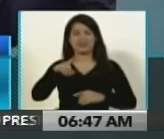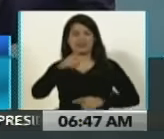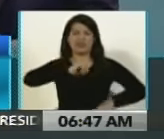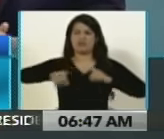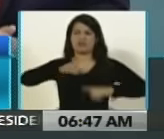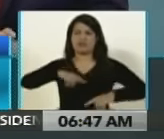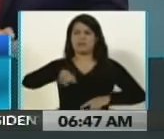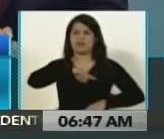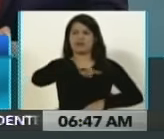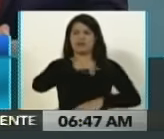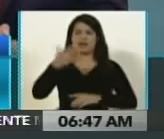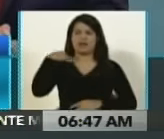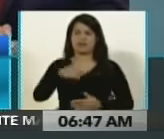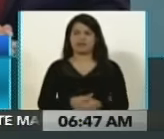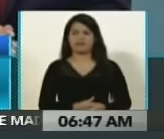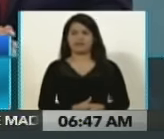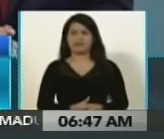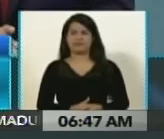Pérez Jiménez.